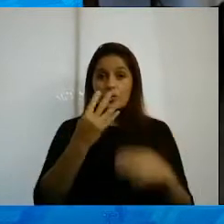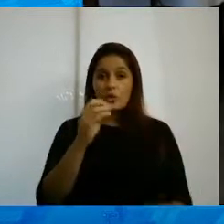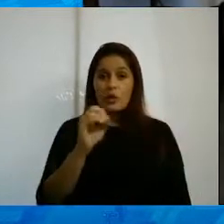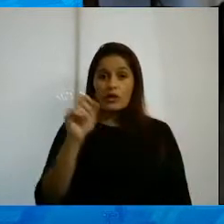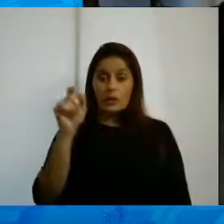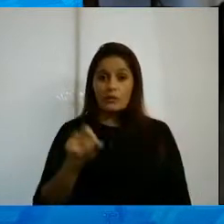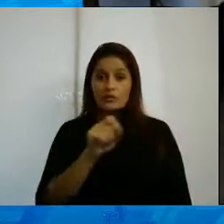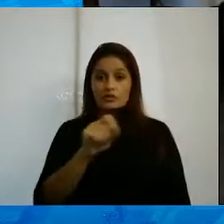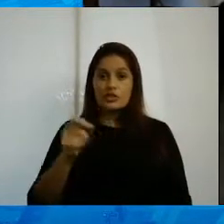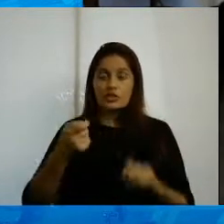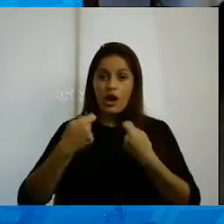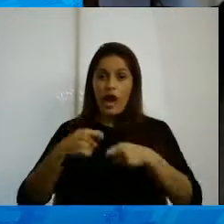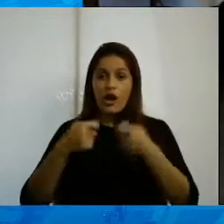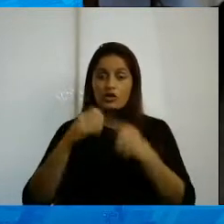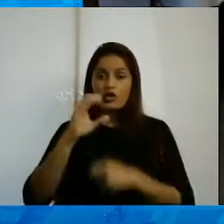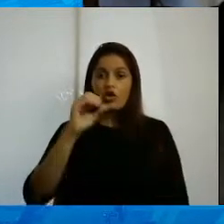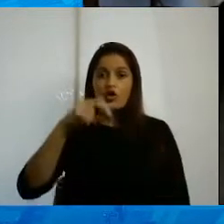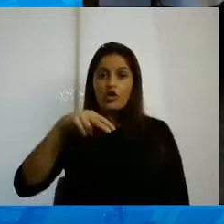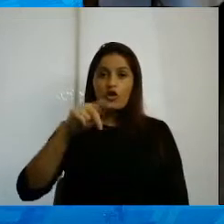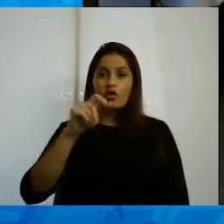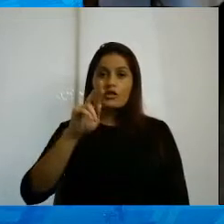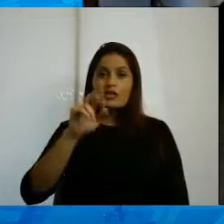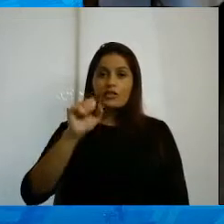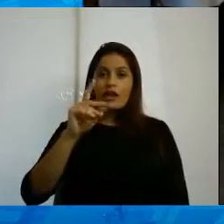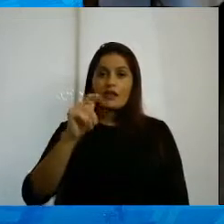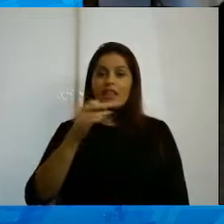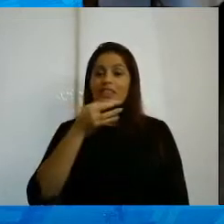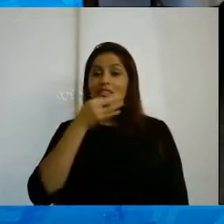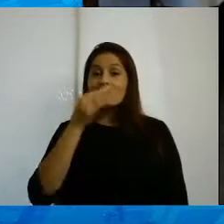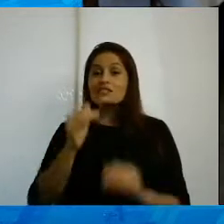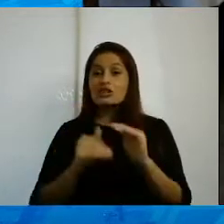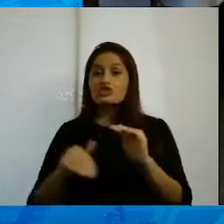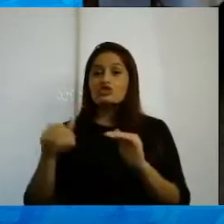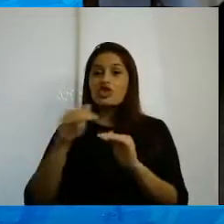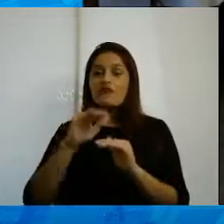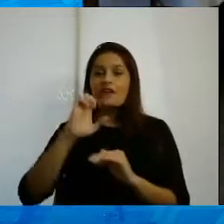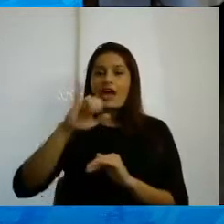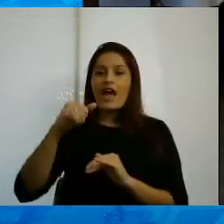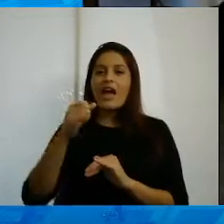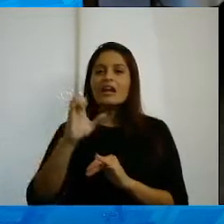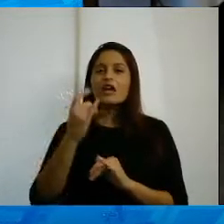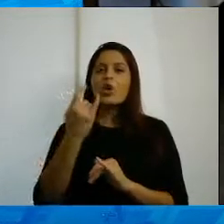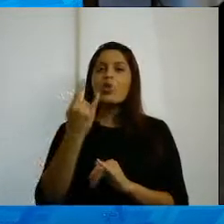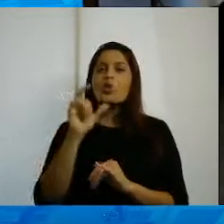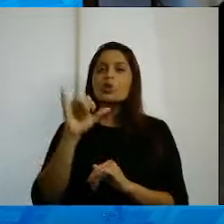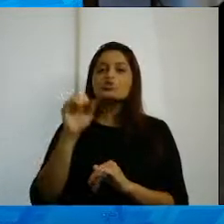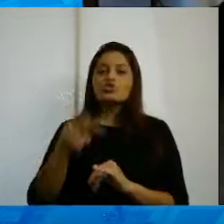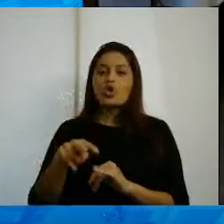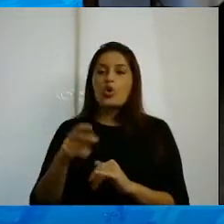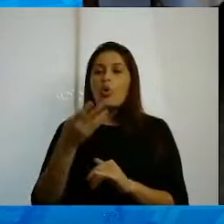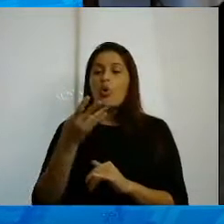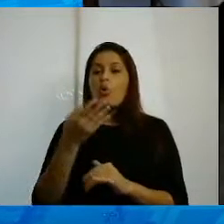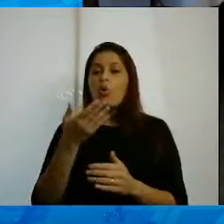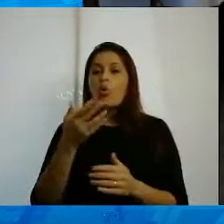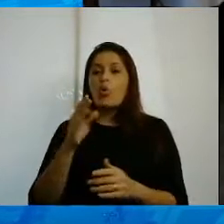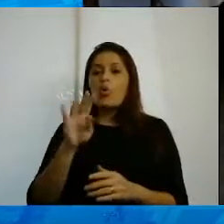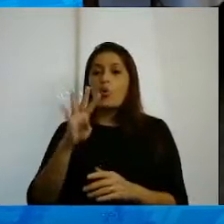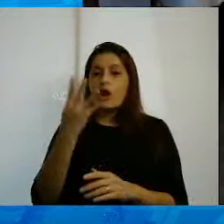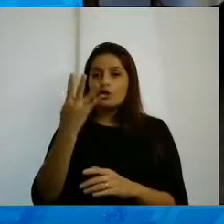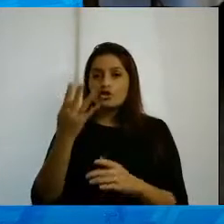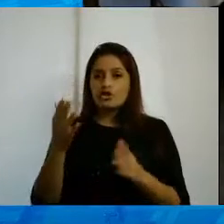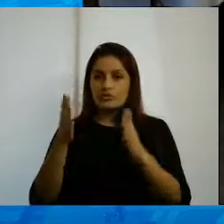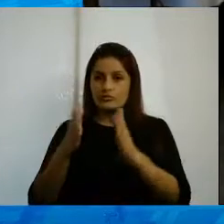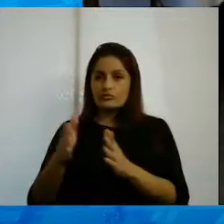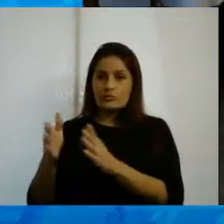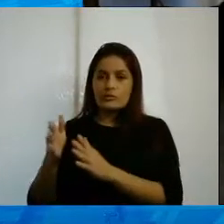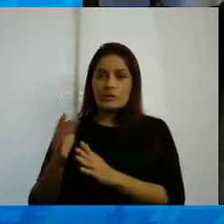contrata, señala: las cifras indican una sobre ejecución del gasto en personal a contrata municipal al cuarto trimestre. El